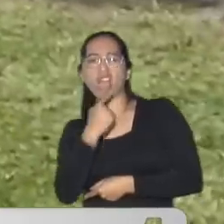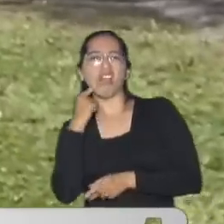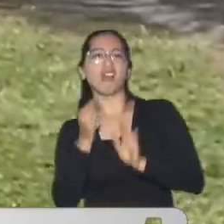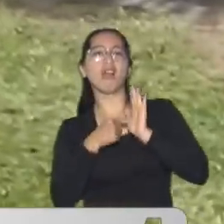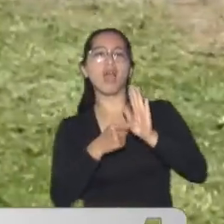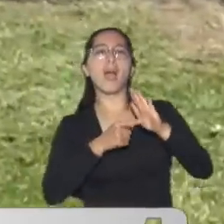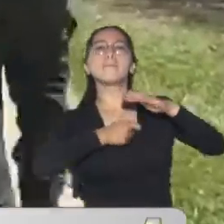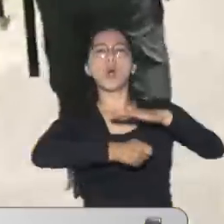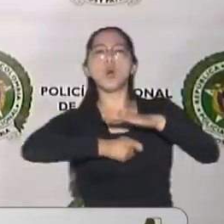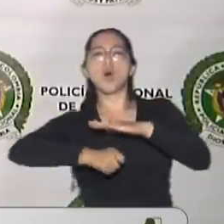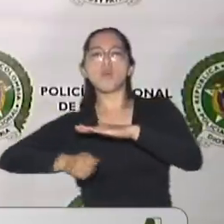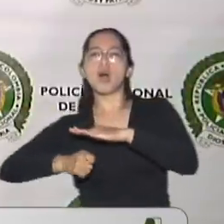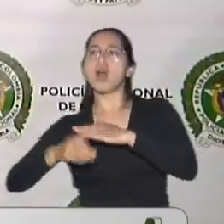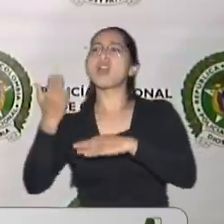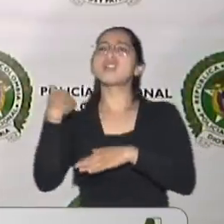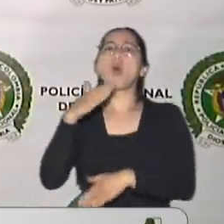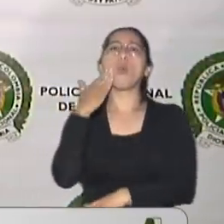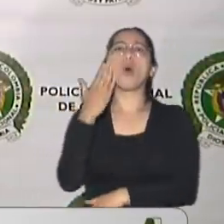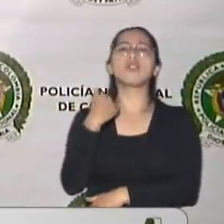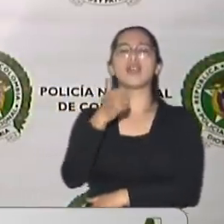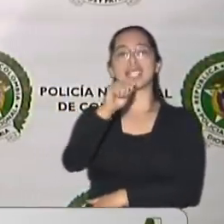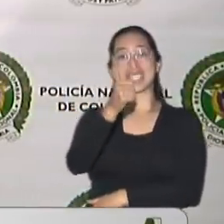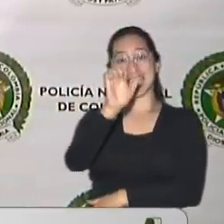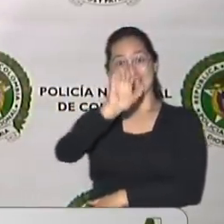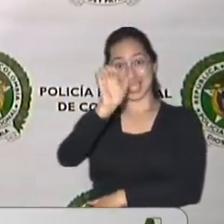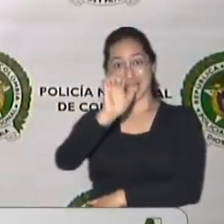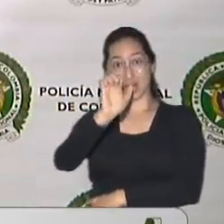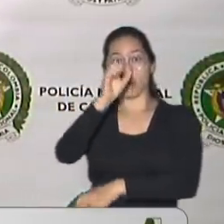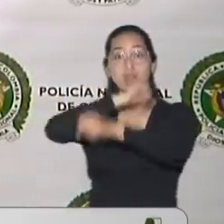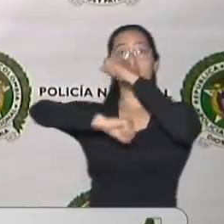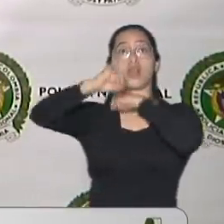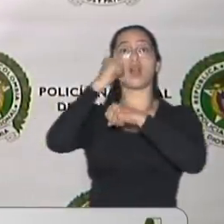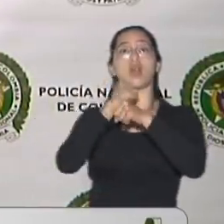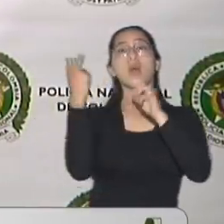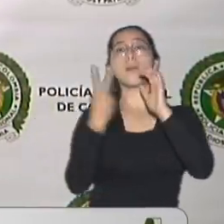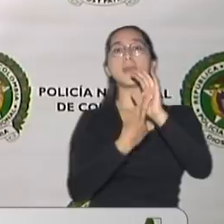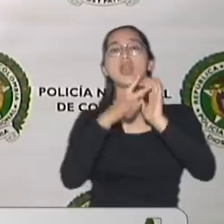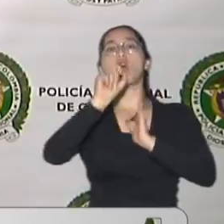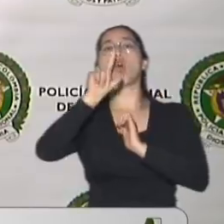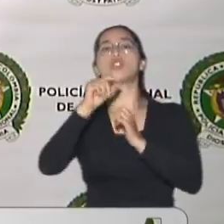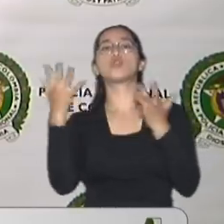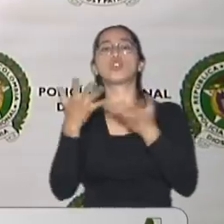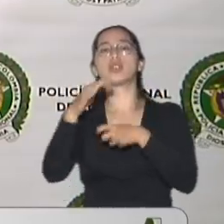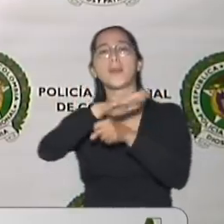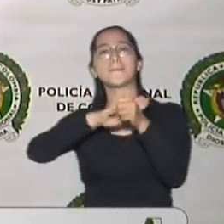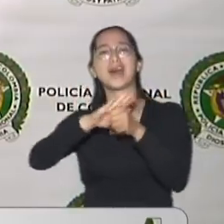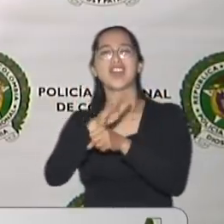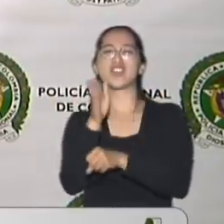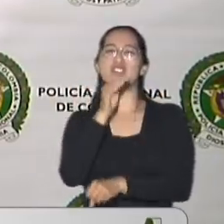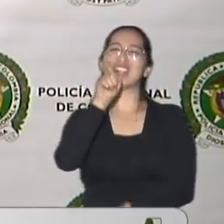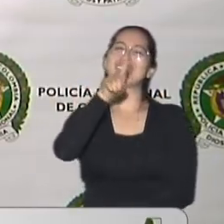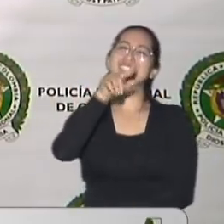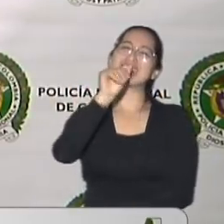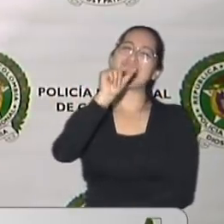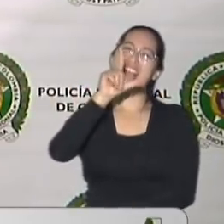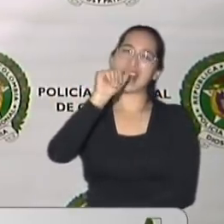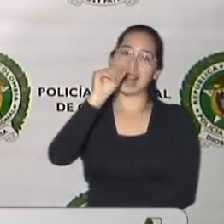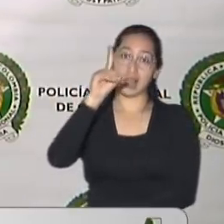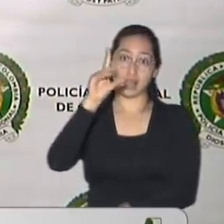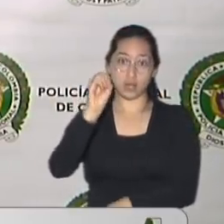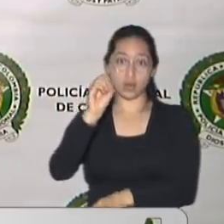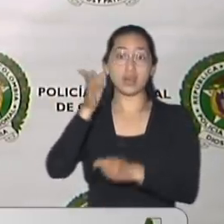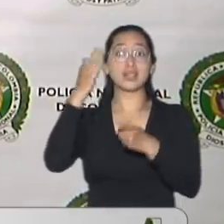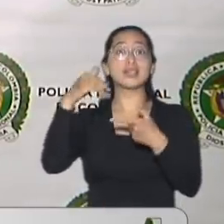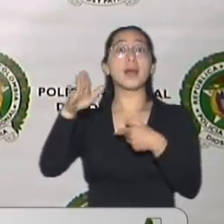que se presentó el 10 de enero del 2011 en el barrio El Salado. Esta persona también se fugó en